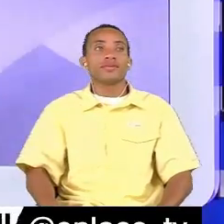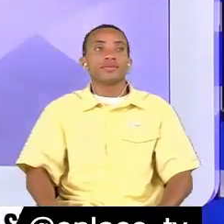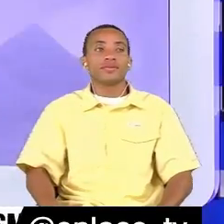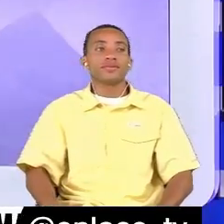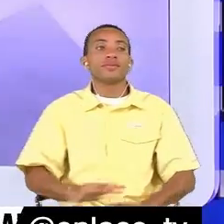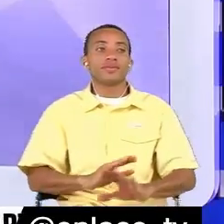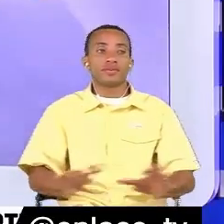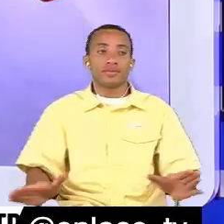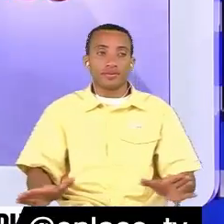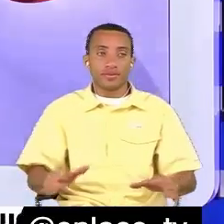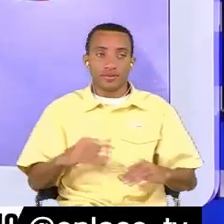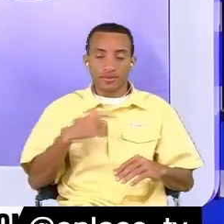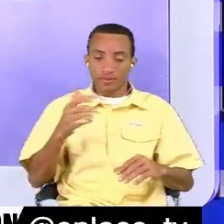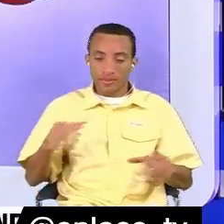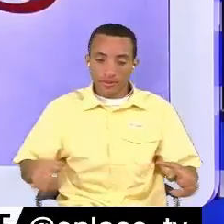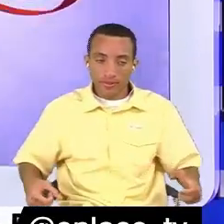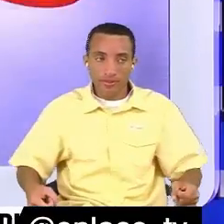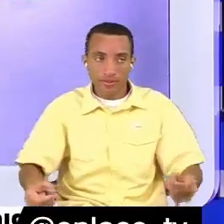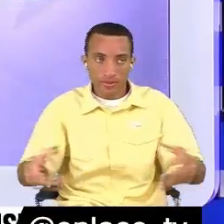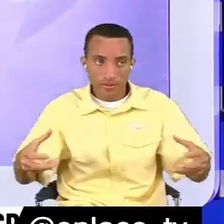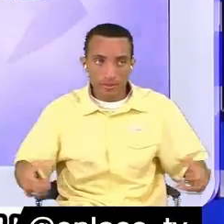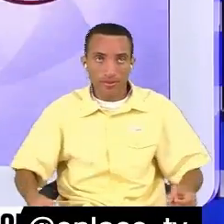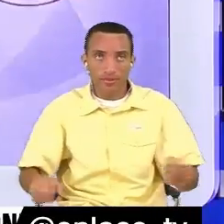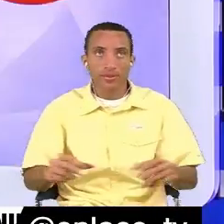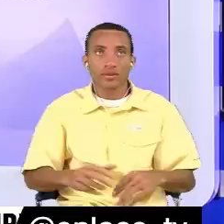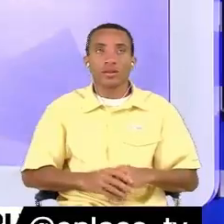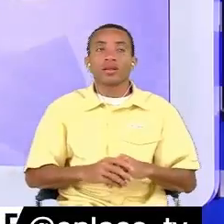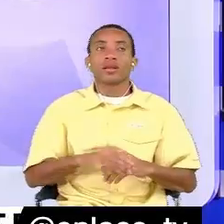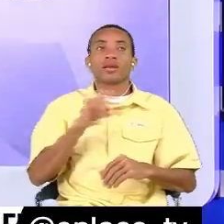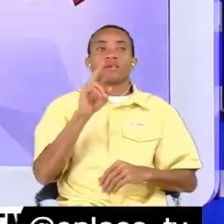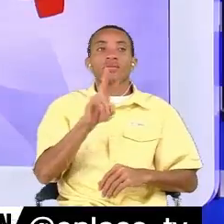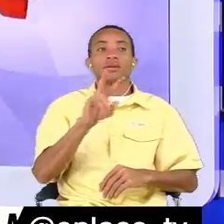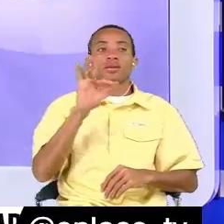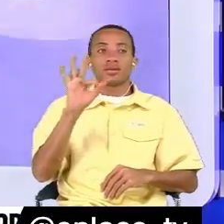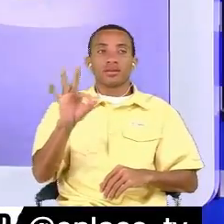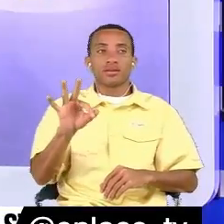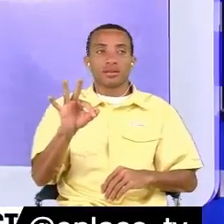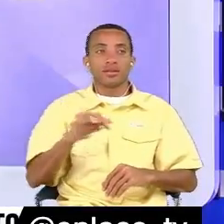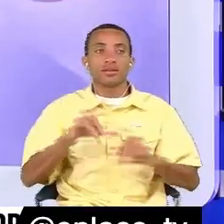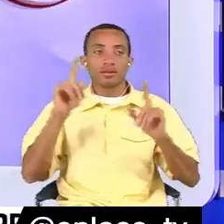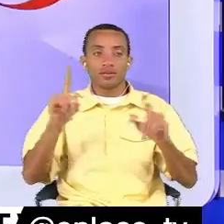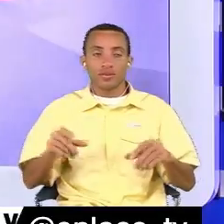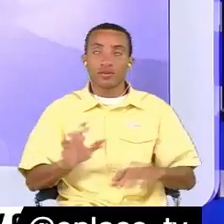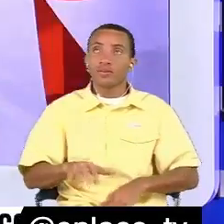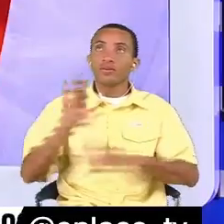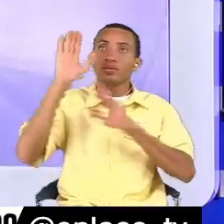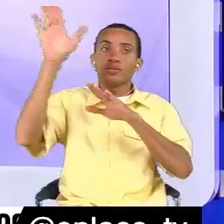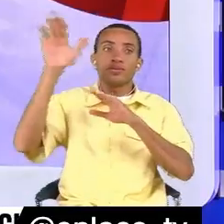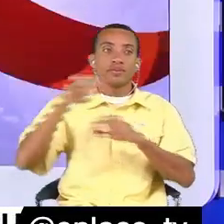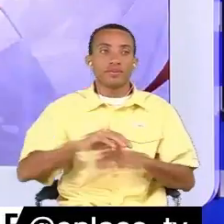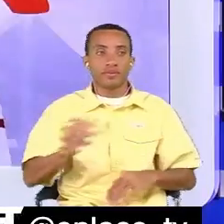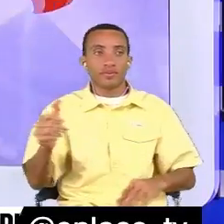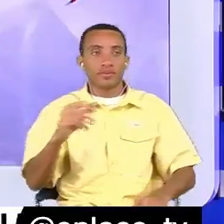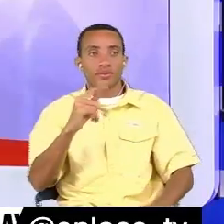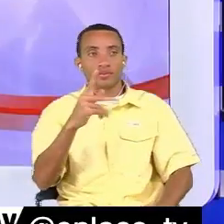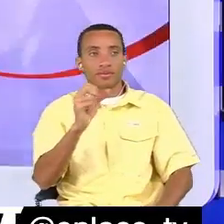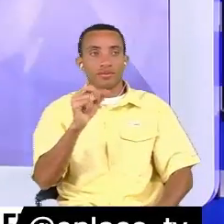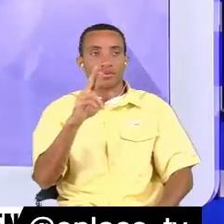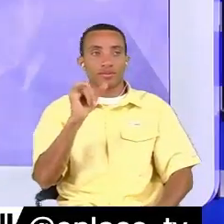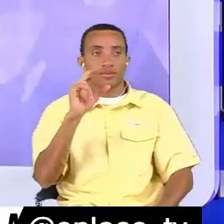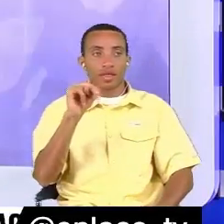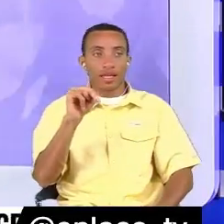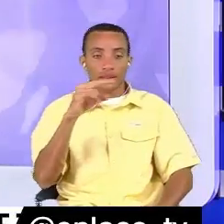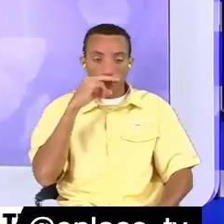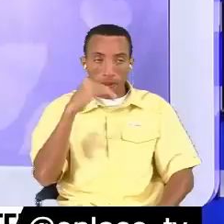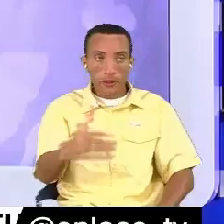silla de ruedas en la categoría sub-23, baloncesto en silla de ruedas. Karin Moreno es una niña de 8 años